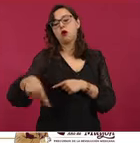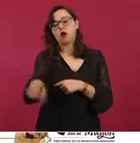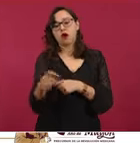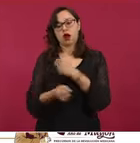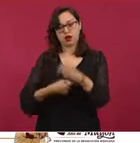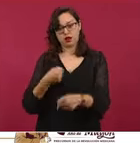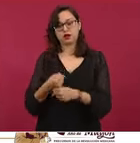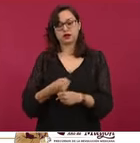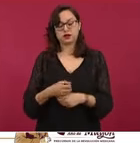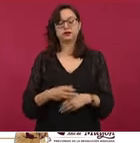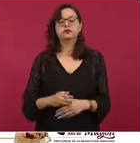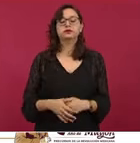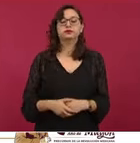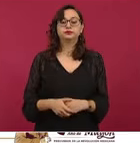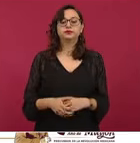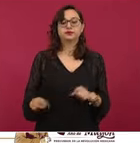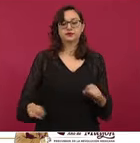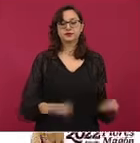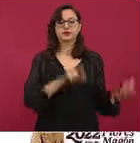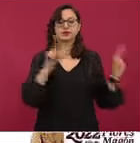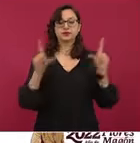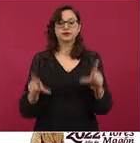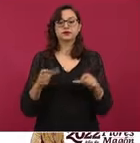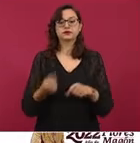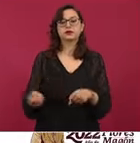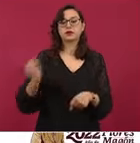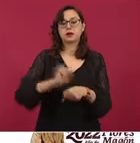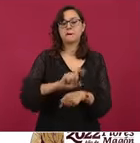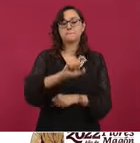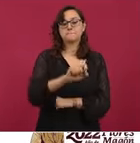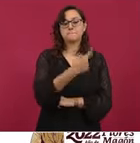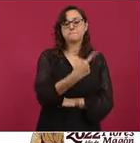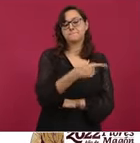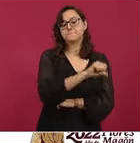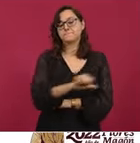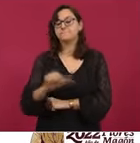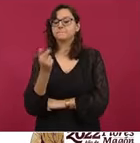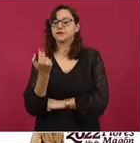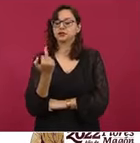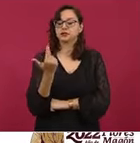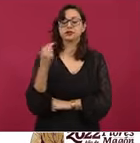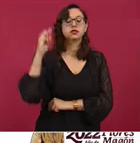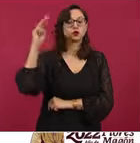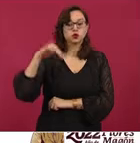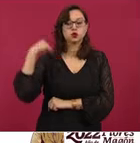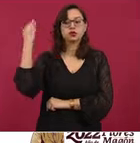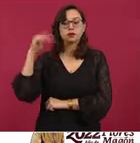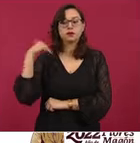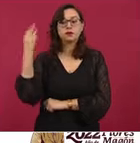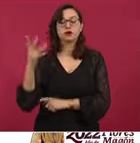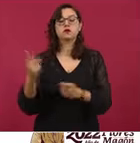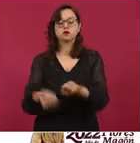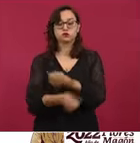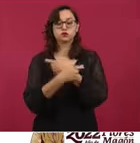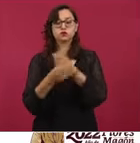La siguiente lámina les muestra que en la semana del 21 al 25 de marzo se continuó con la entrega